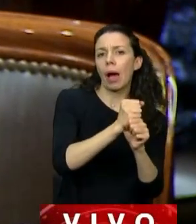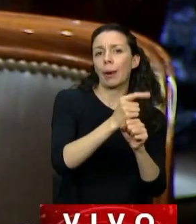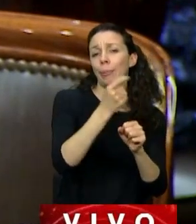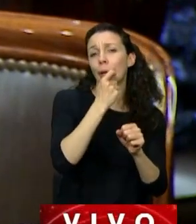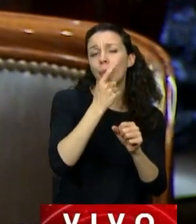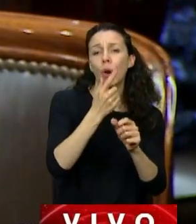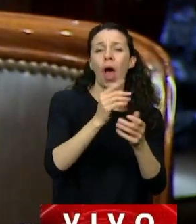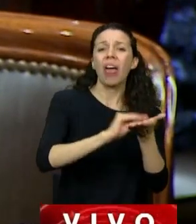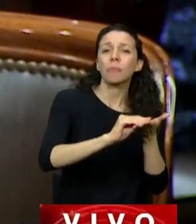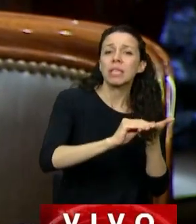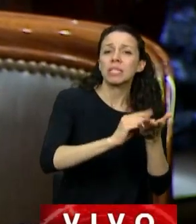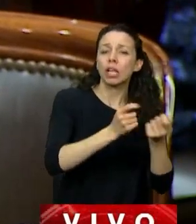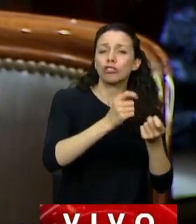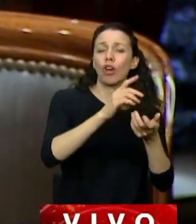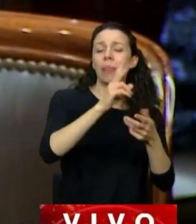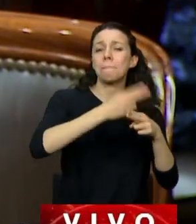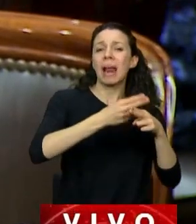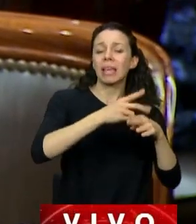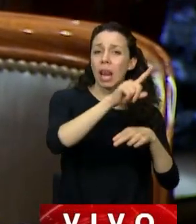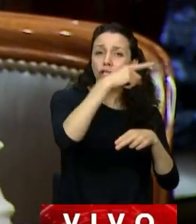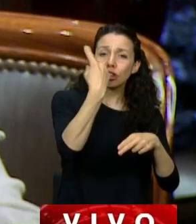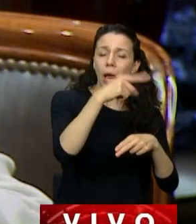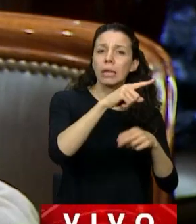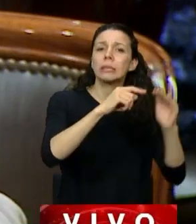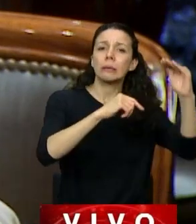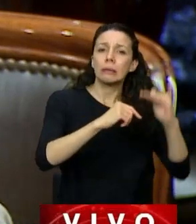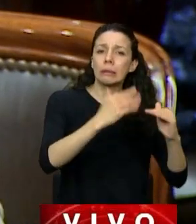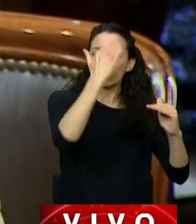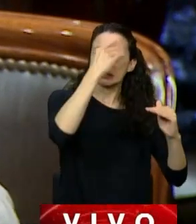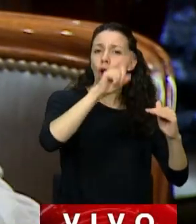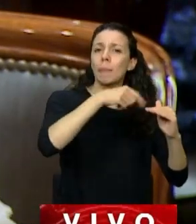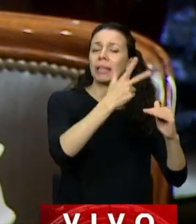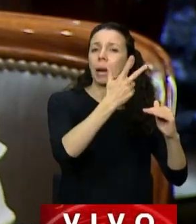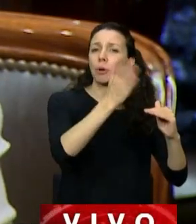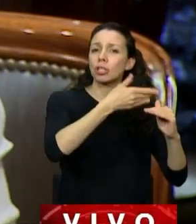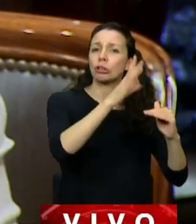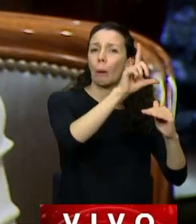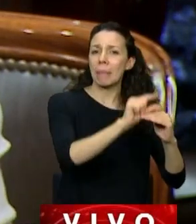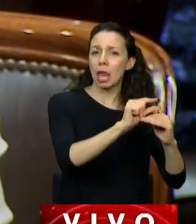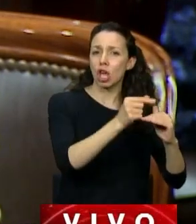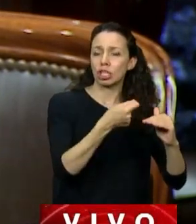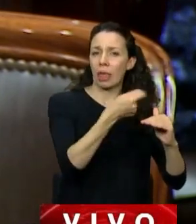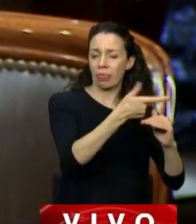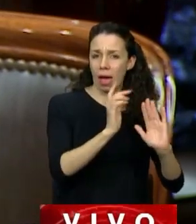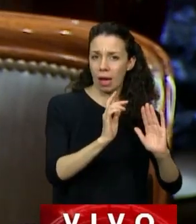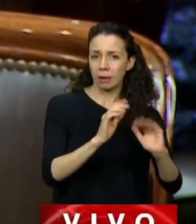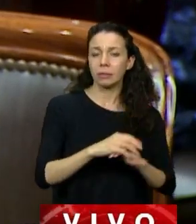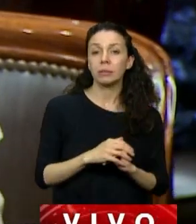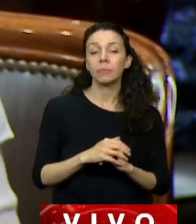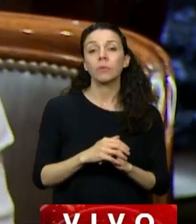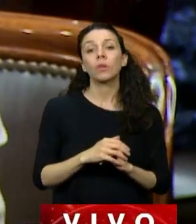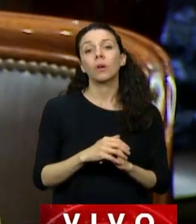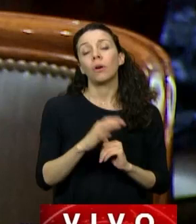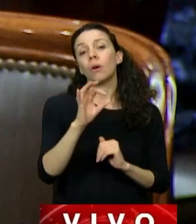con administración de parques nacionales que tienen una caída del 15,3%. O, por ejemplo, que en ese